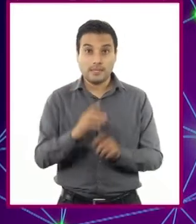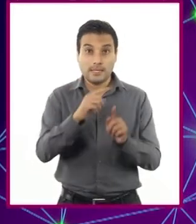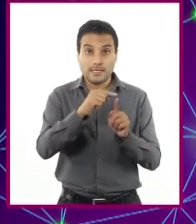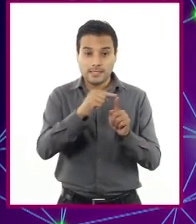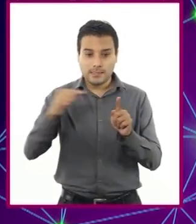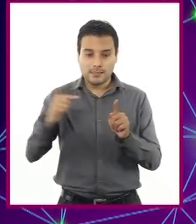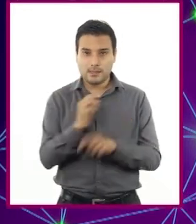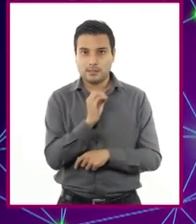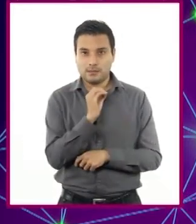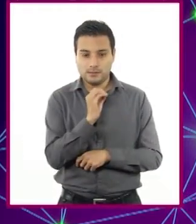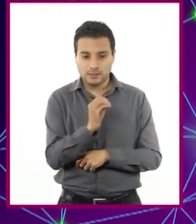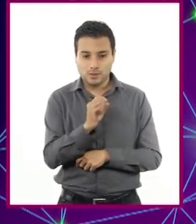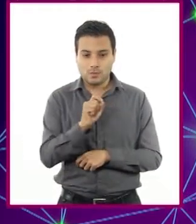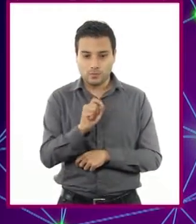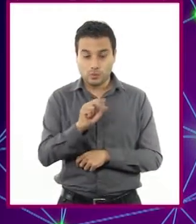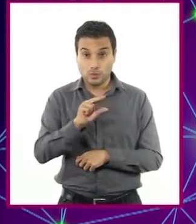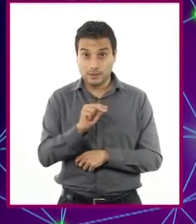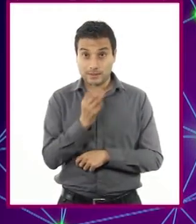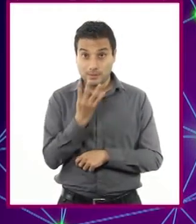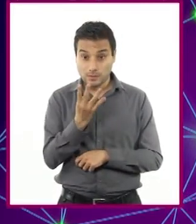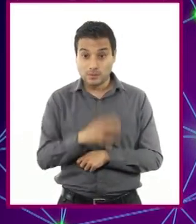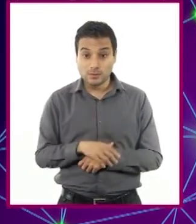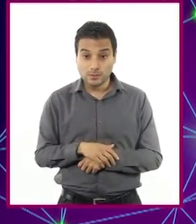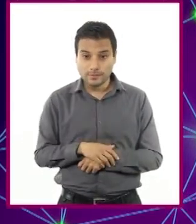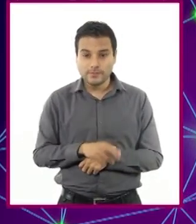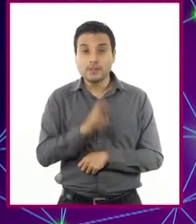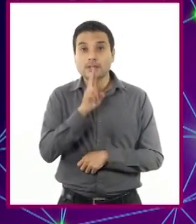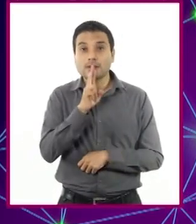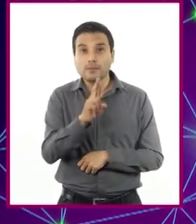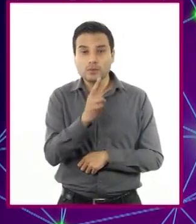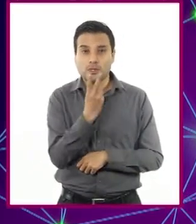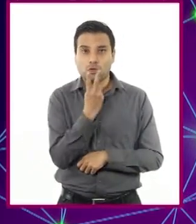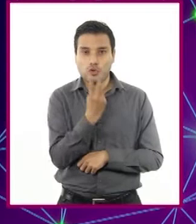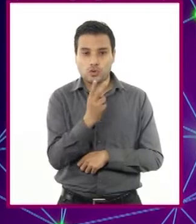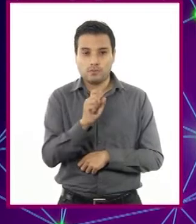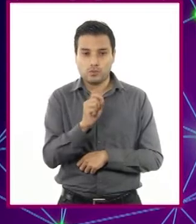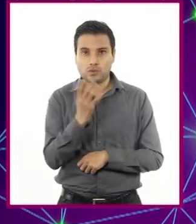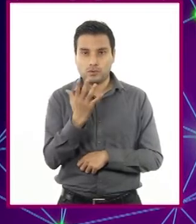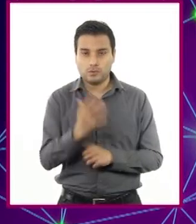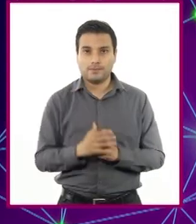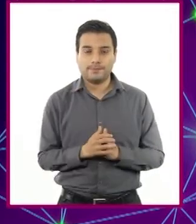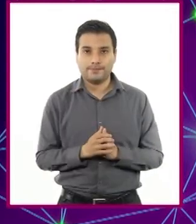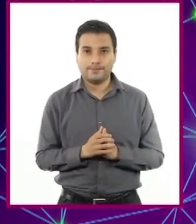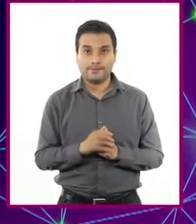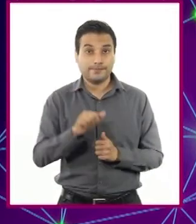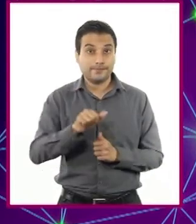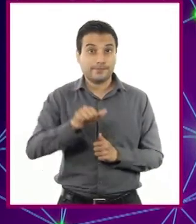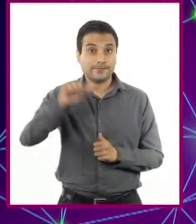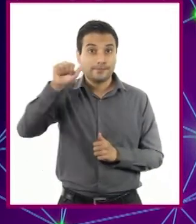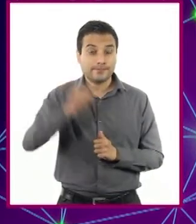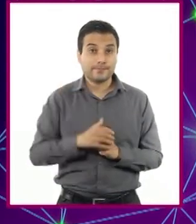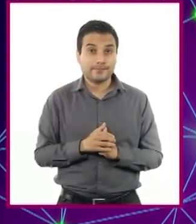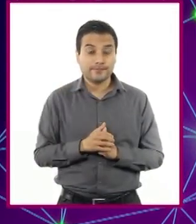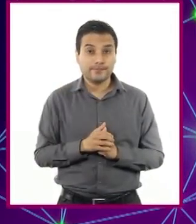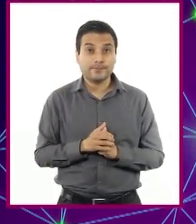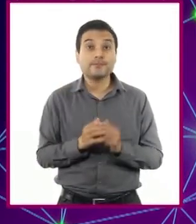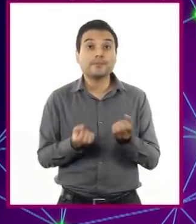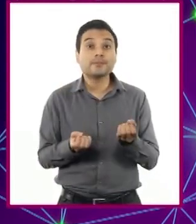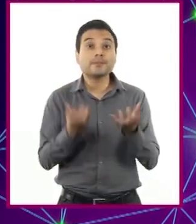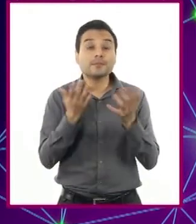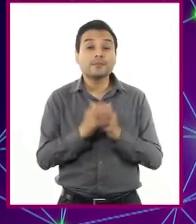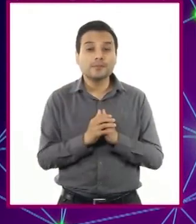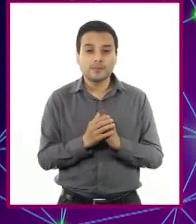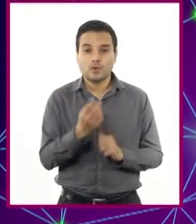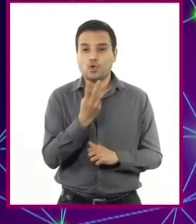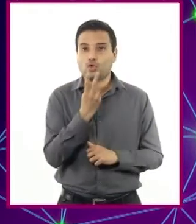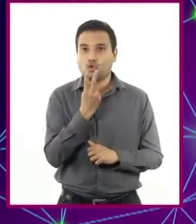0.84 decímetros cuadrados resulta 2.5 decímetros. La altura que debe tener el recipiente es